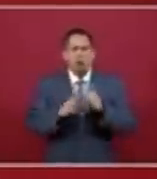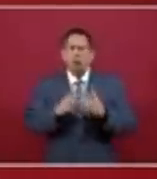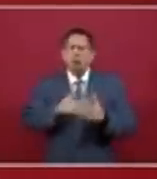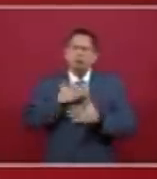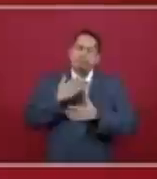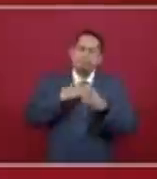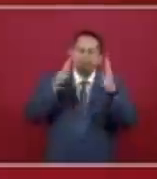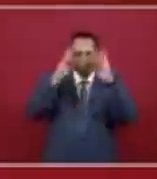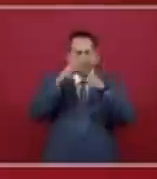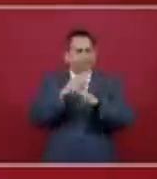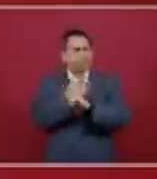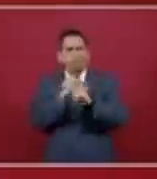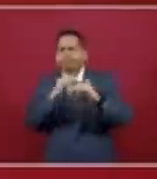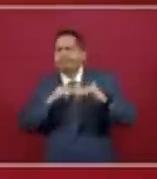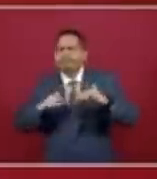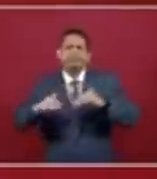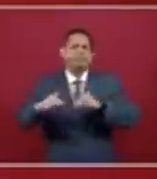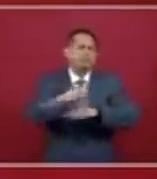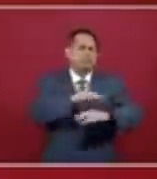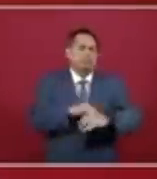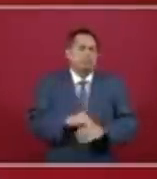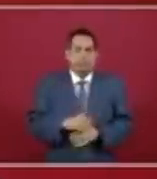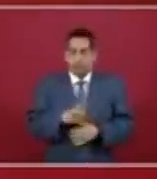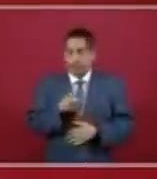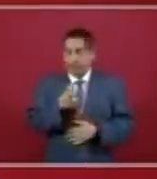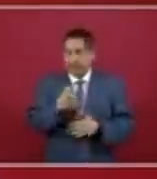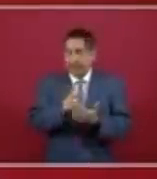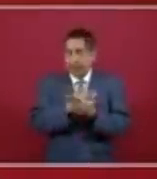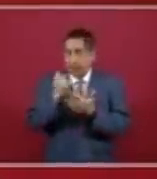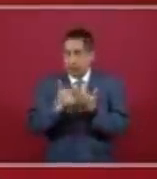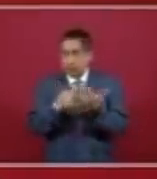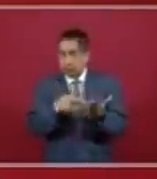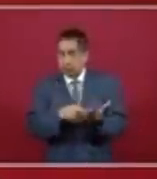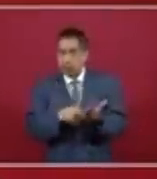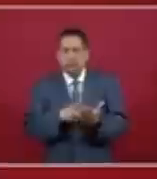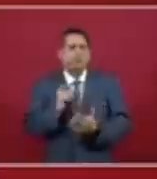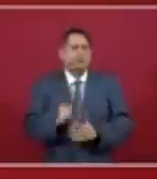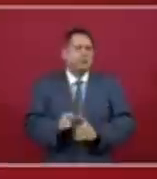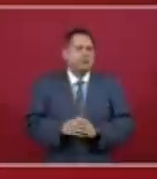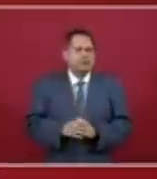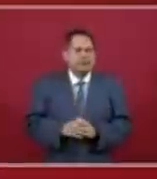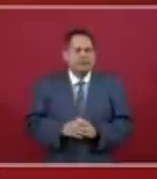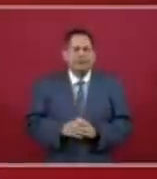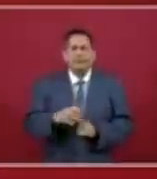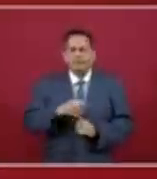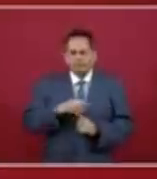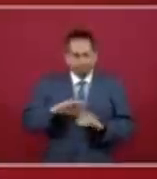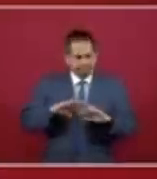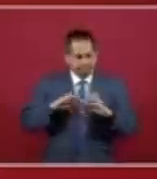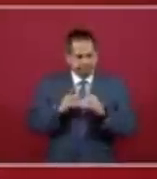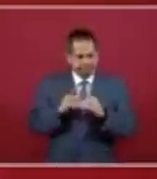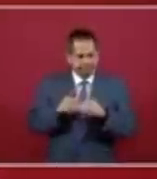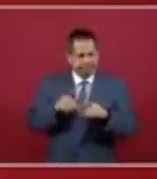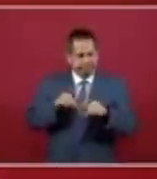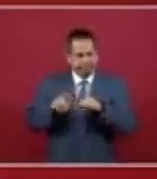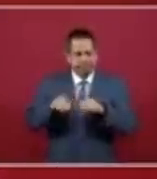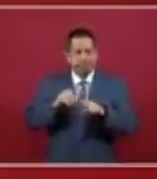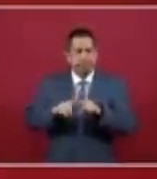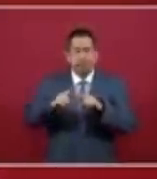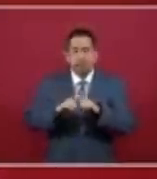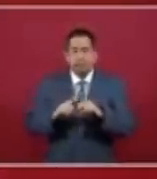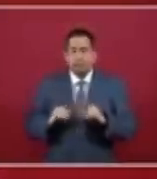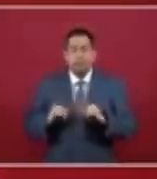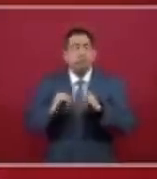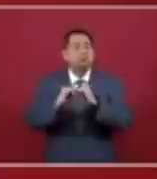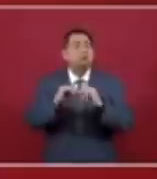al aire libre. En este proyecto contamos con el trabajo de instancias federales